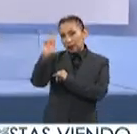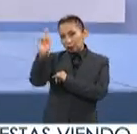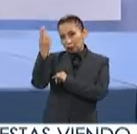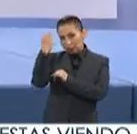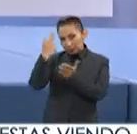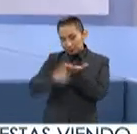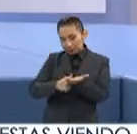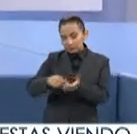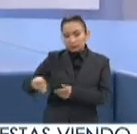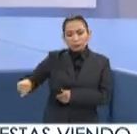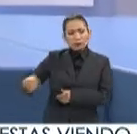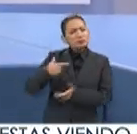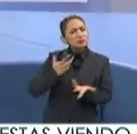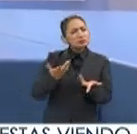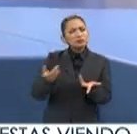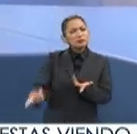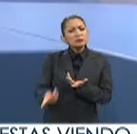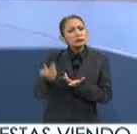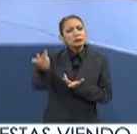Doctor,